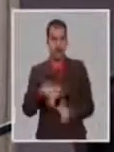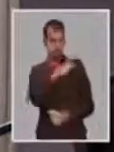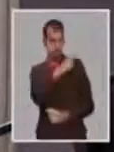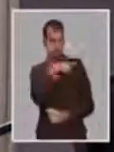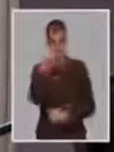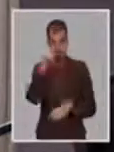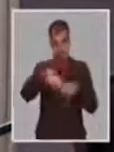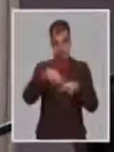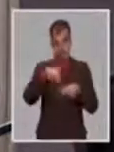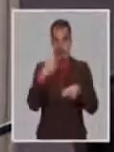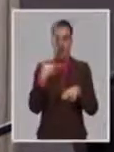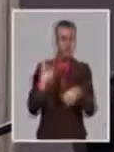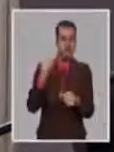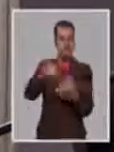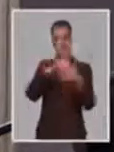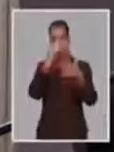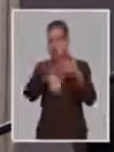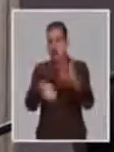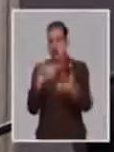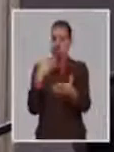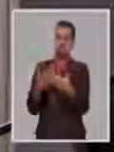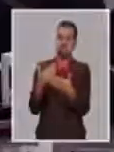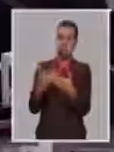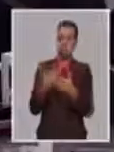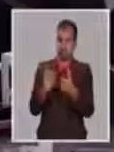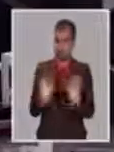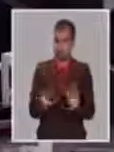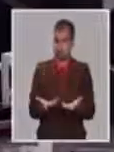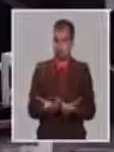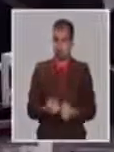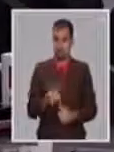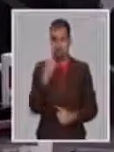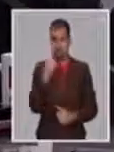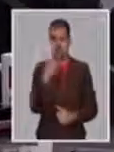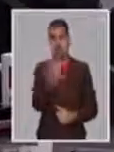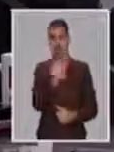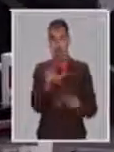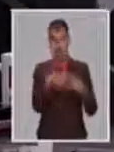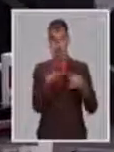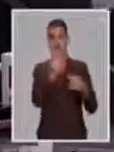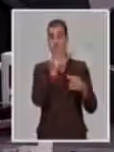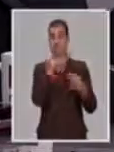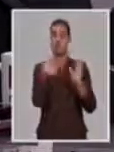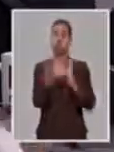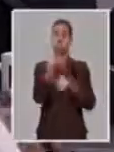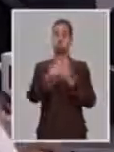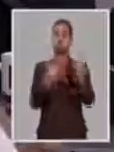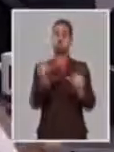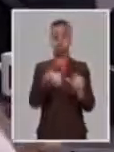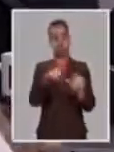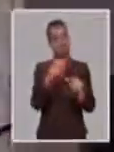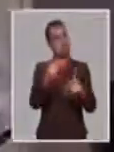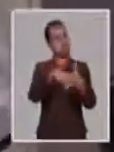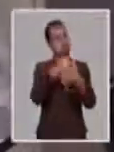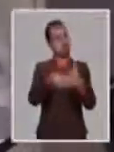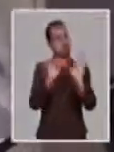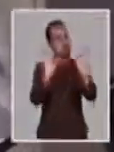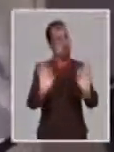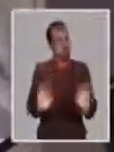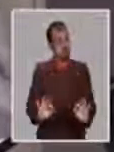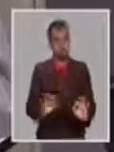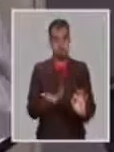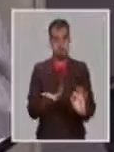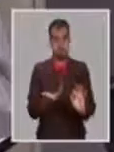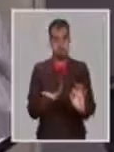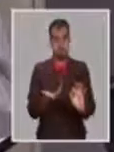autoridades de la capital el ensayo clínico. Son 44.000 personas, eso significa una organización... Es una organización grande, es un